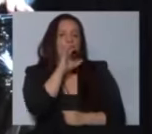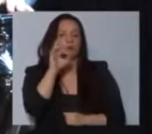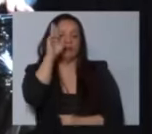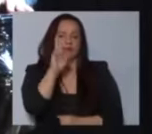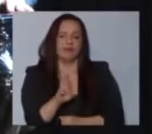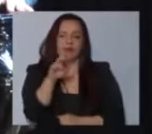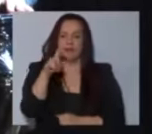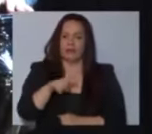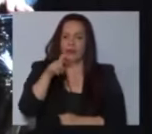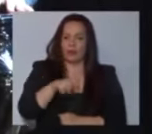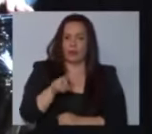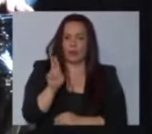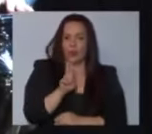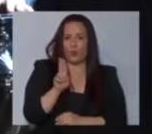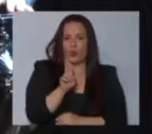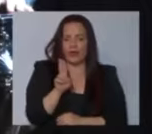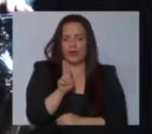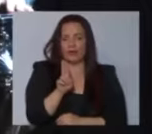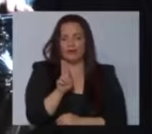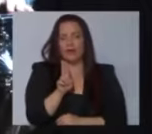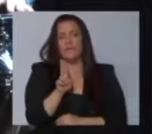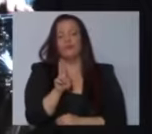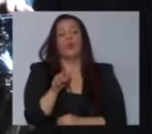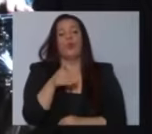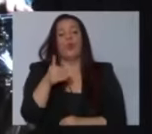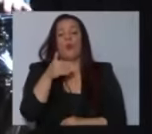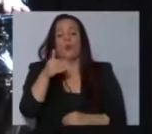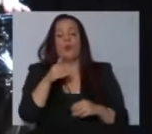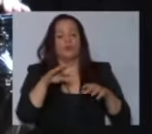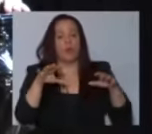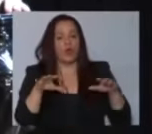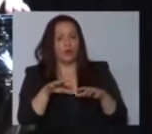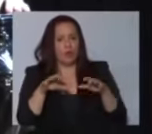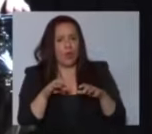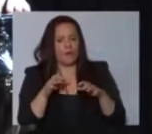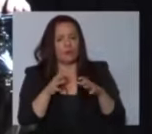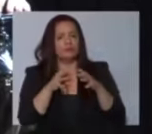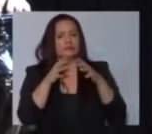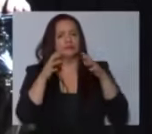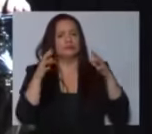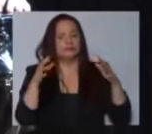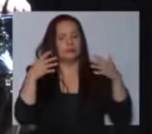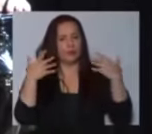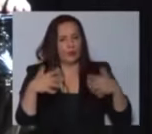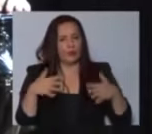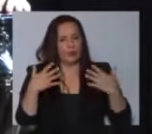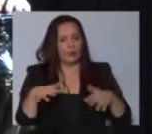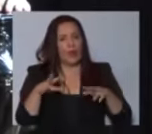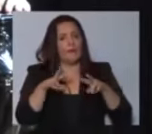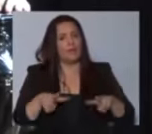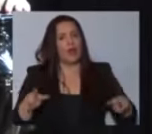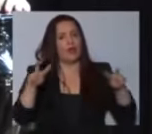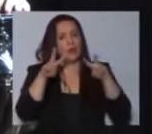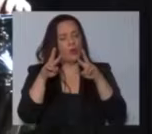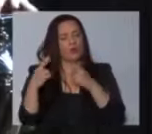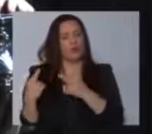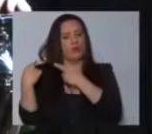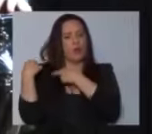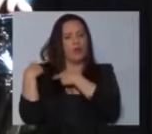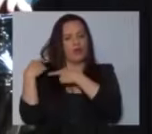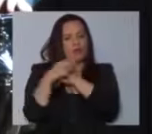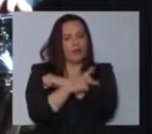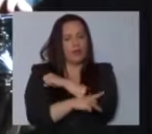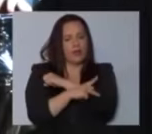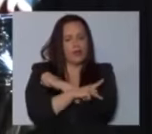lo requiere con urgencia. Aun cuando actuamos con el más alto valor de responsabilidad patriótica, que permitió que